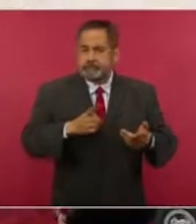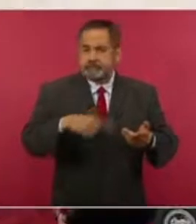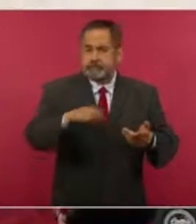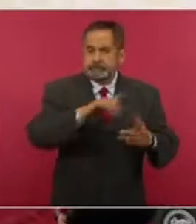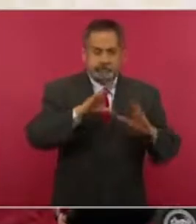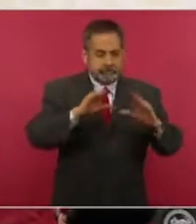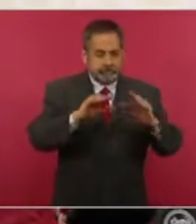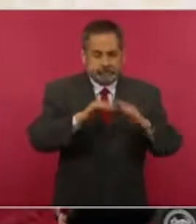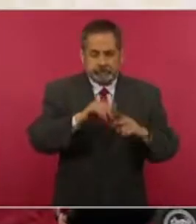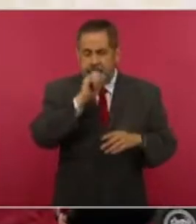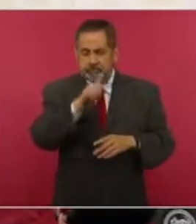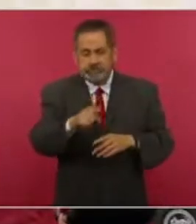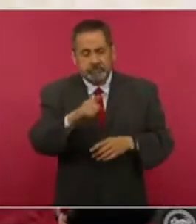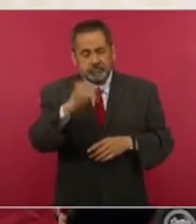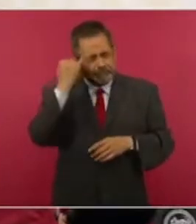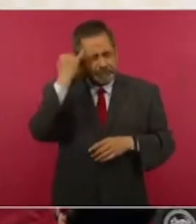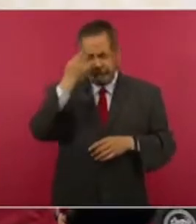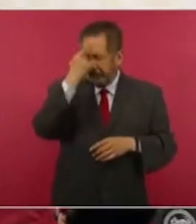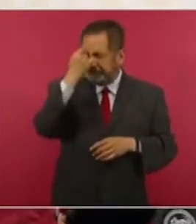el criterio individualista,